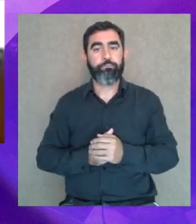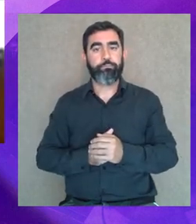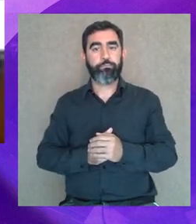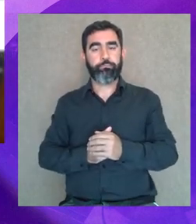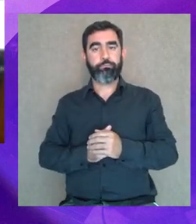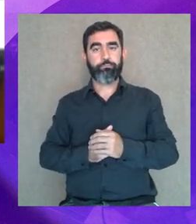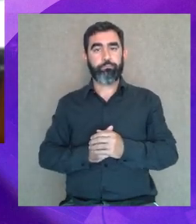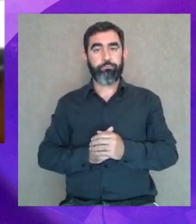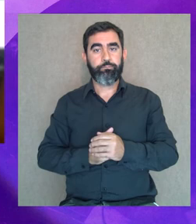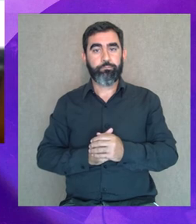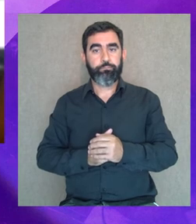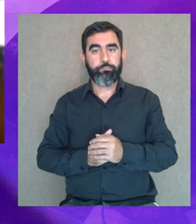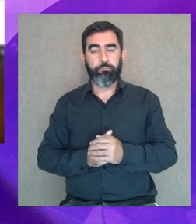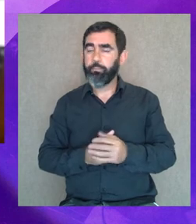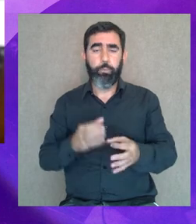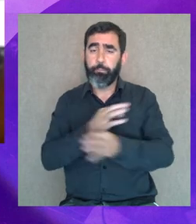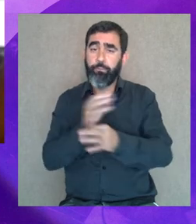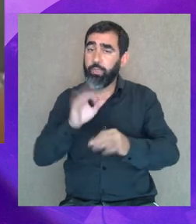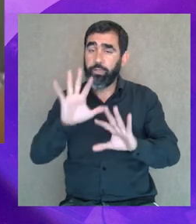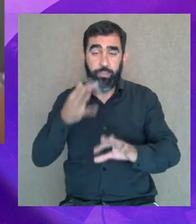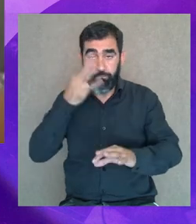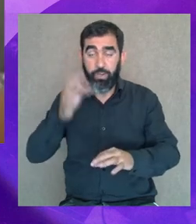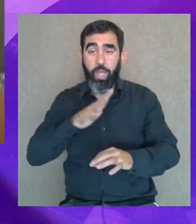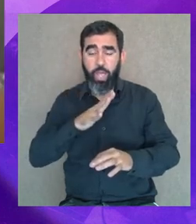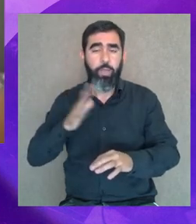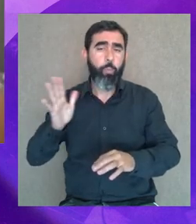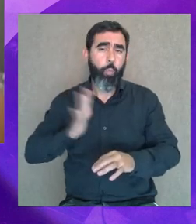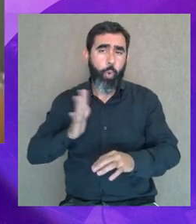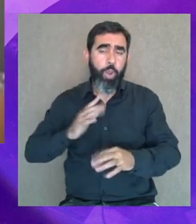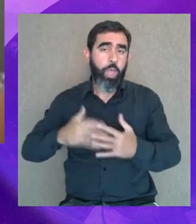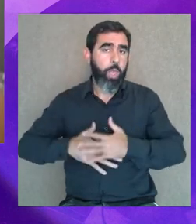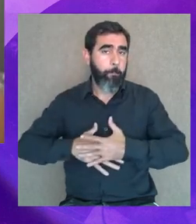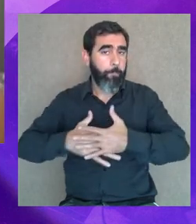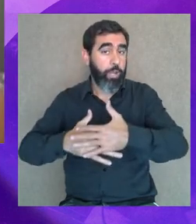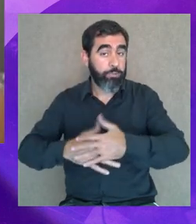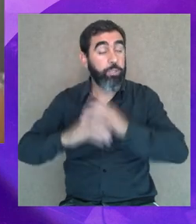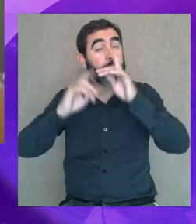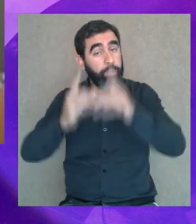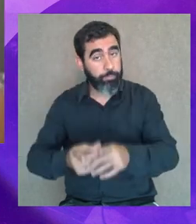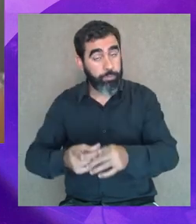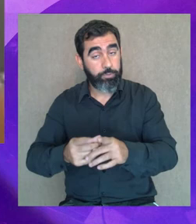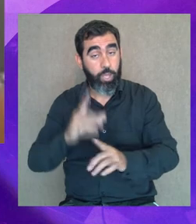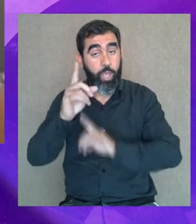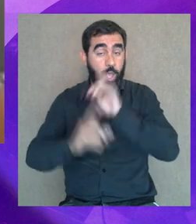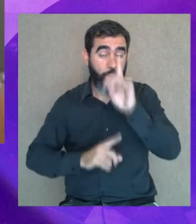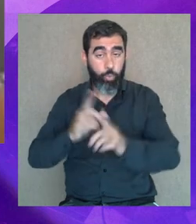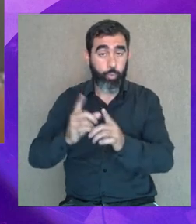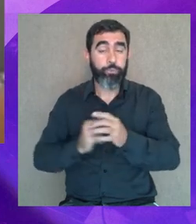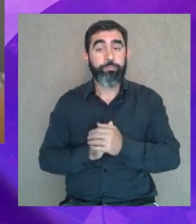no tal cual y además hemos tenido chicas que han quedado embarazadas también hará